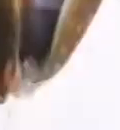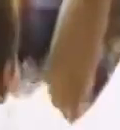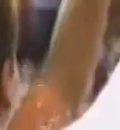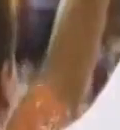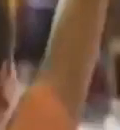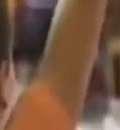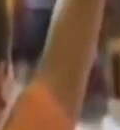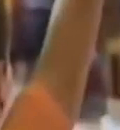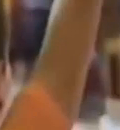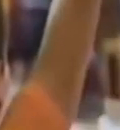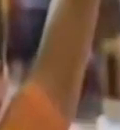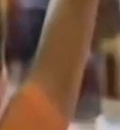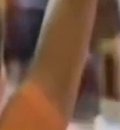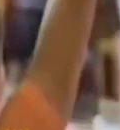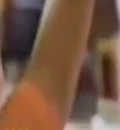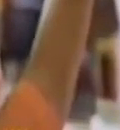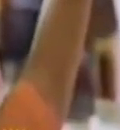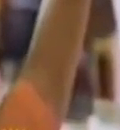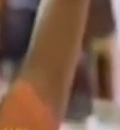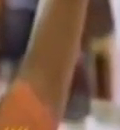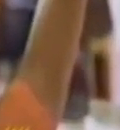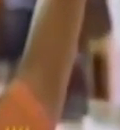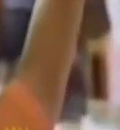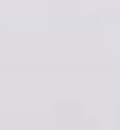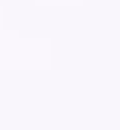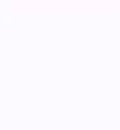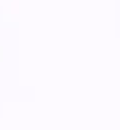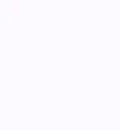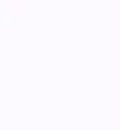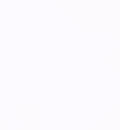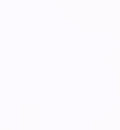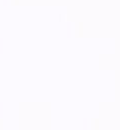A continuación, matemática quinto primaria.